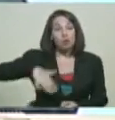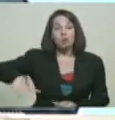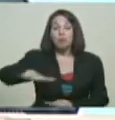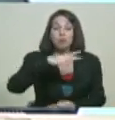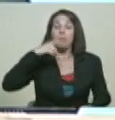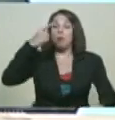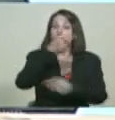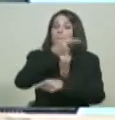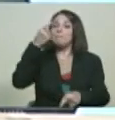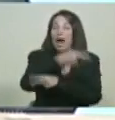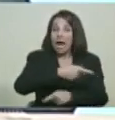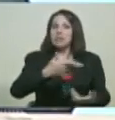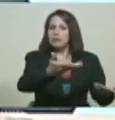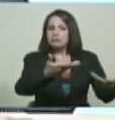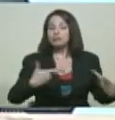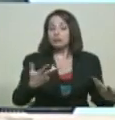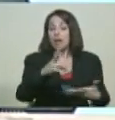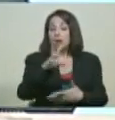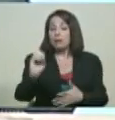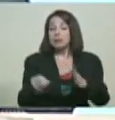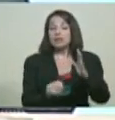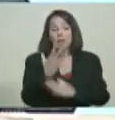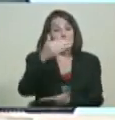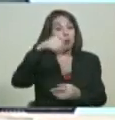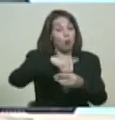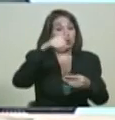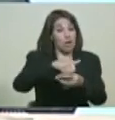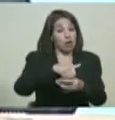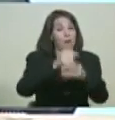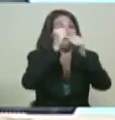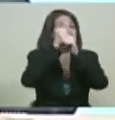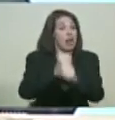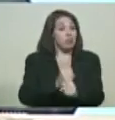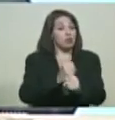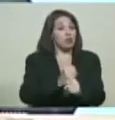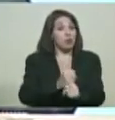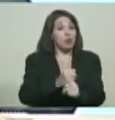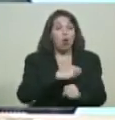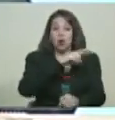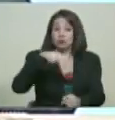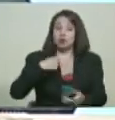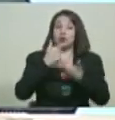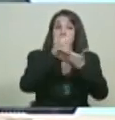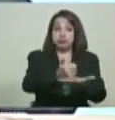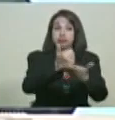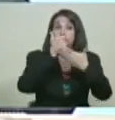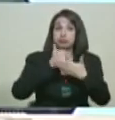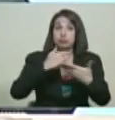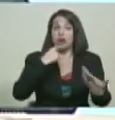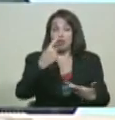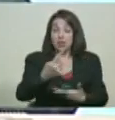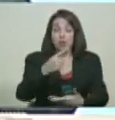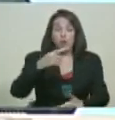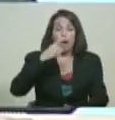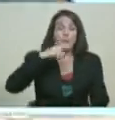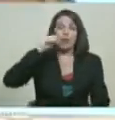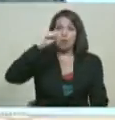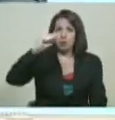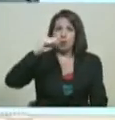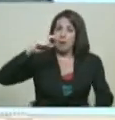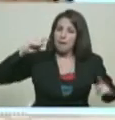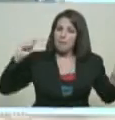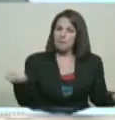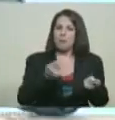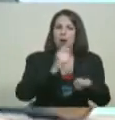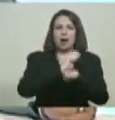mandando no con el voto del 20 de mayo el 20 de mayo el par el pueblo le dijo a maduro y al psoe vamos a